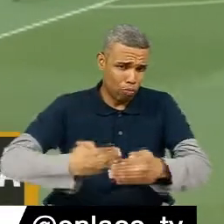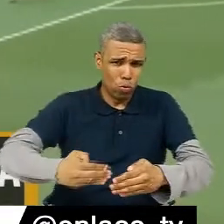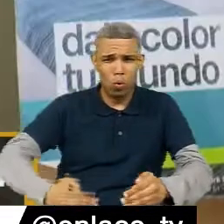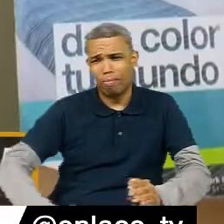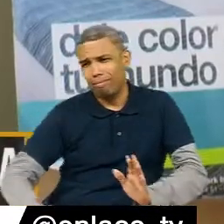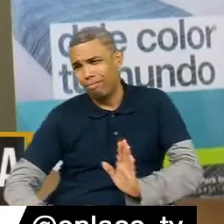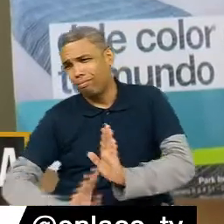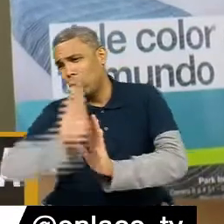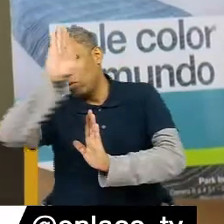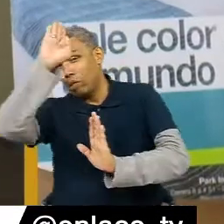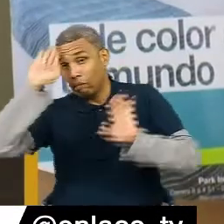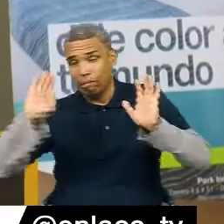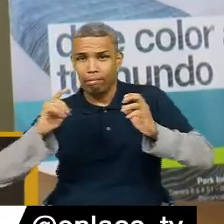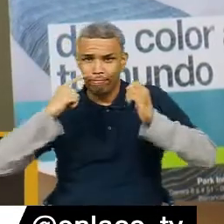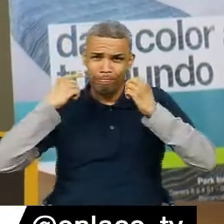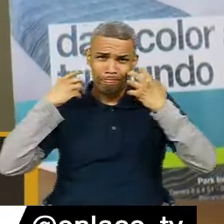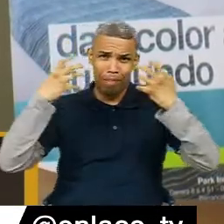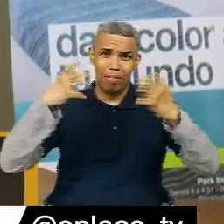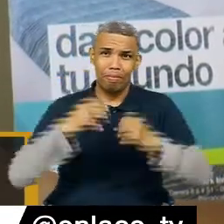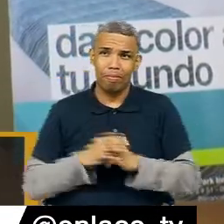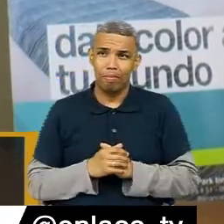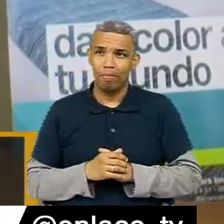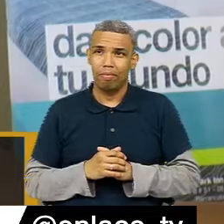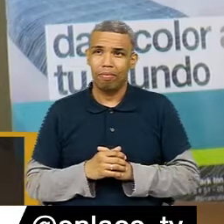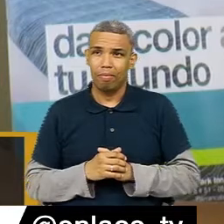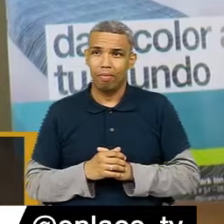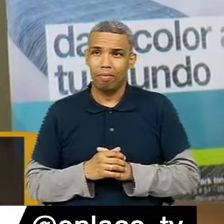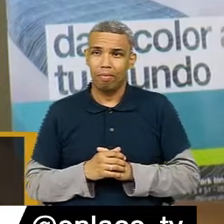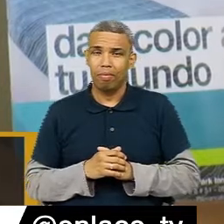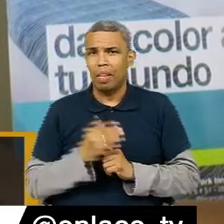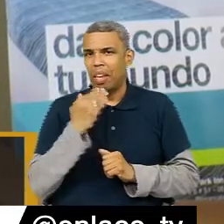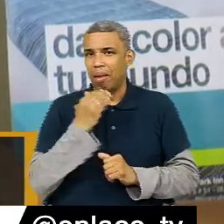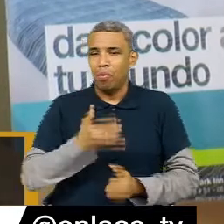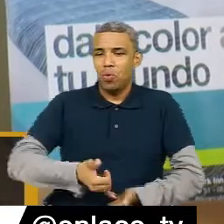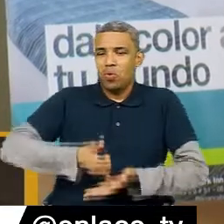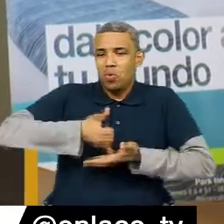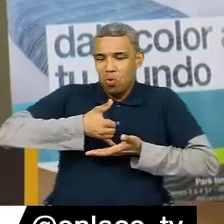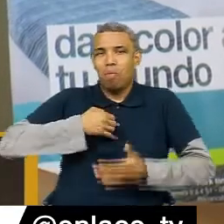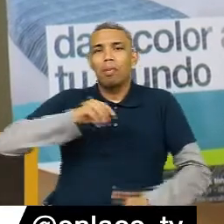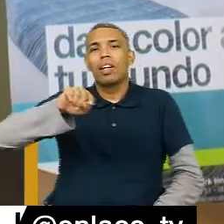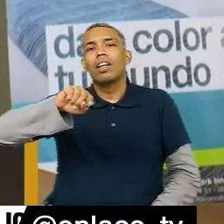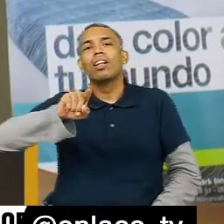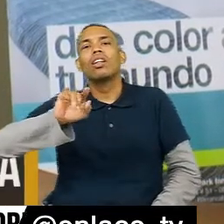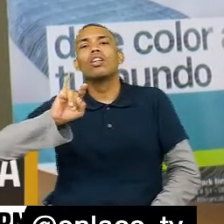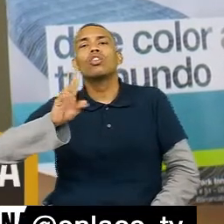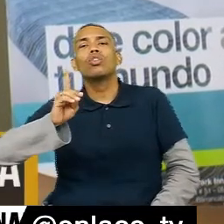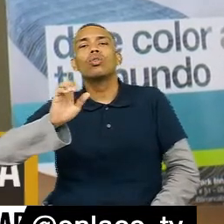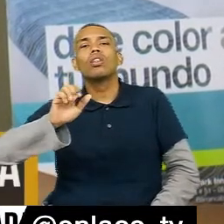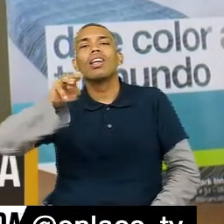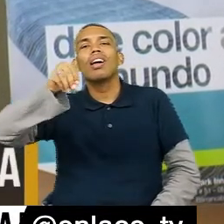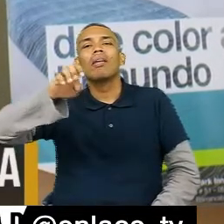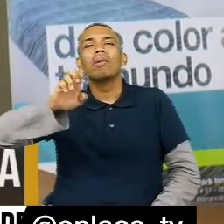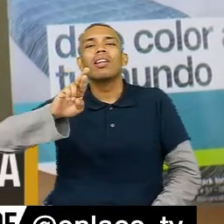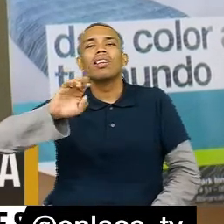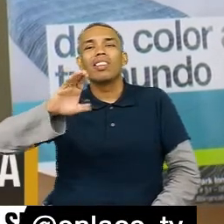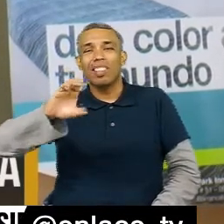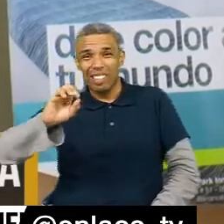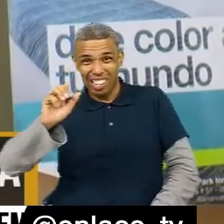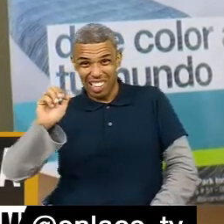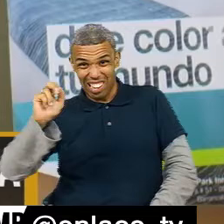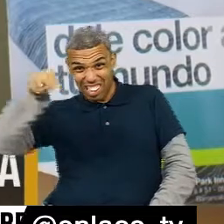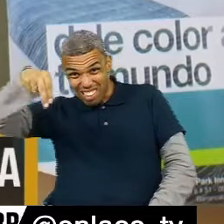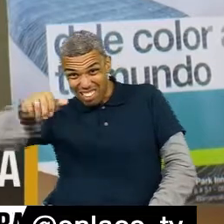clubes. Ya somos campeones en Copa Sudamericana, somos campeones también en Copa Libertadores. Ahora